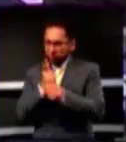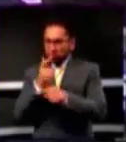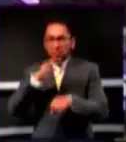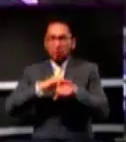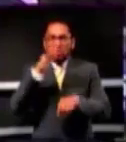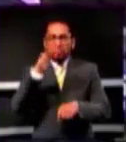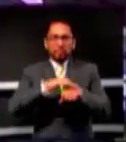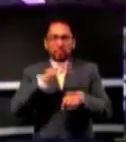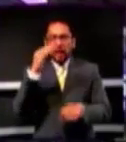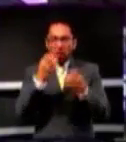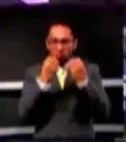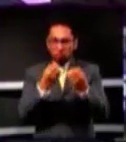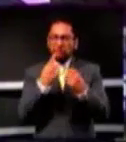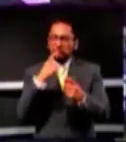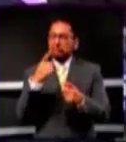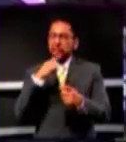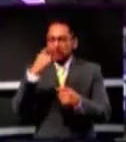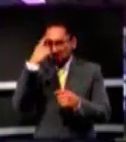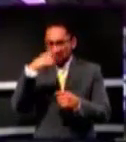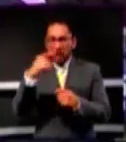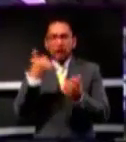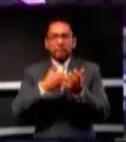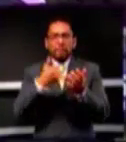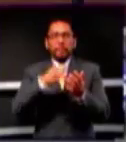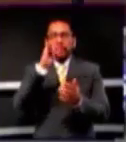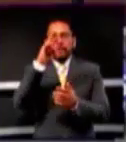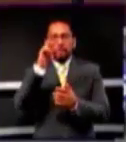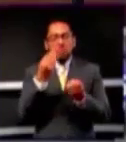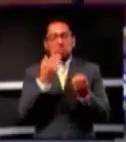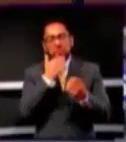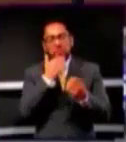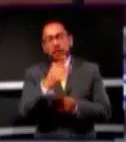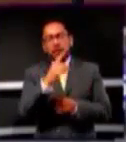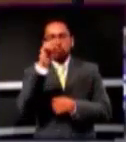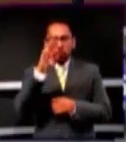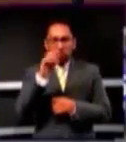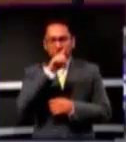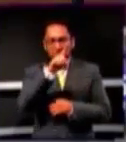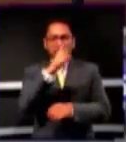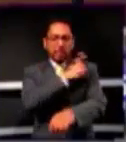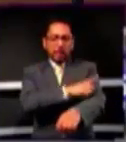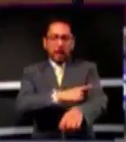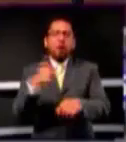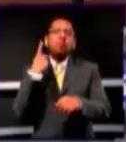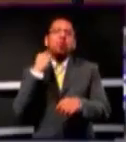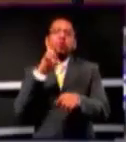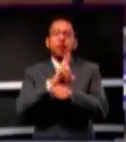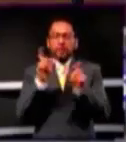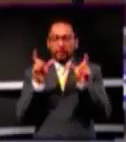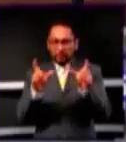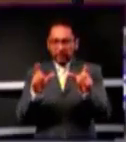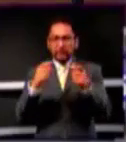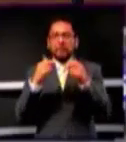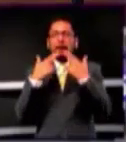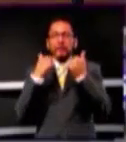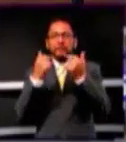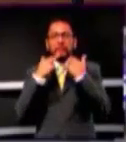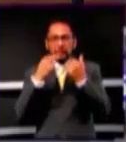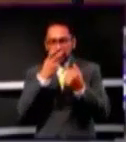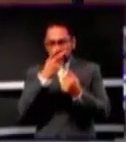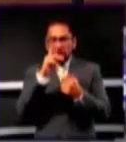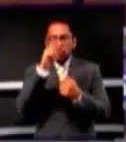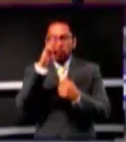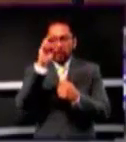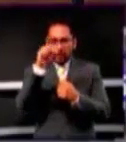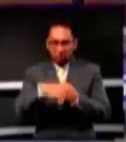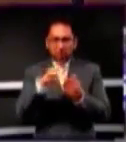incrementando el volumen de quejas en materia de devolución de IVA. Muy bien, soy Infante Jiménez, delegado de la Procuraduría de la Defensa del Contribuyente, la PRODECON. Gracias